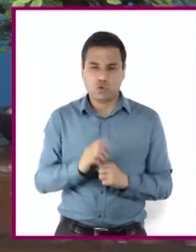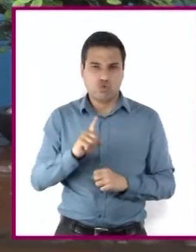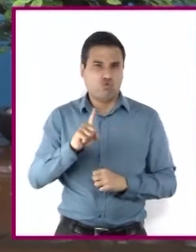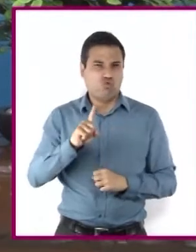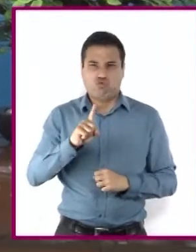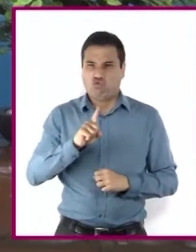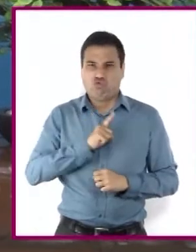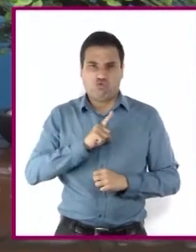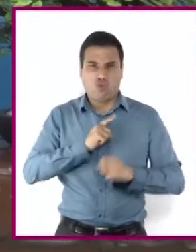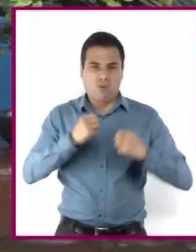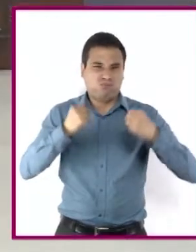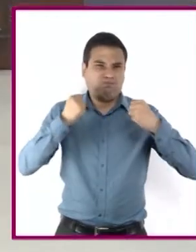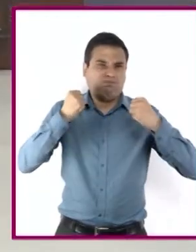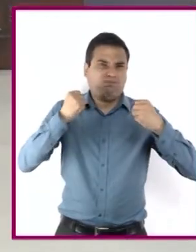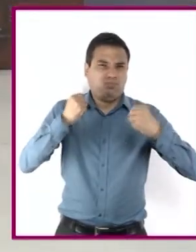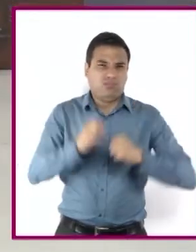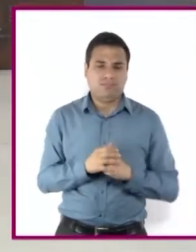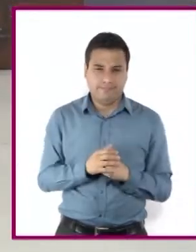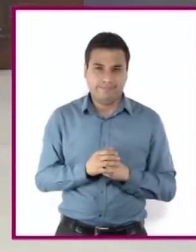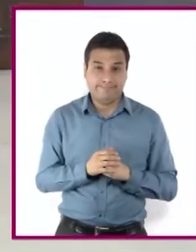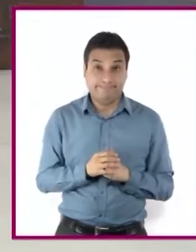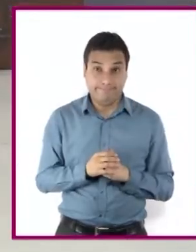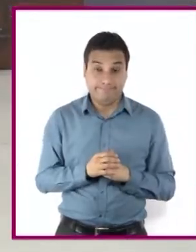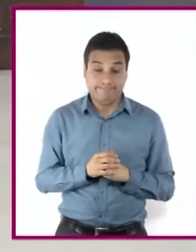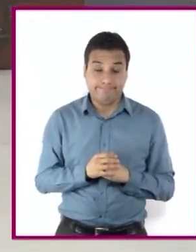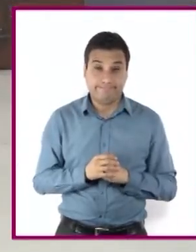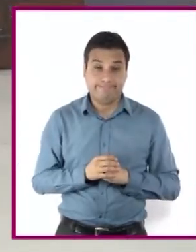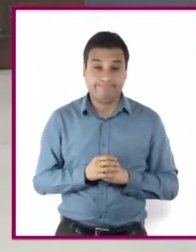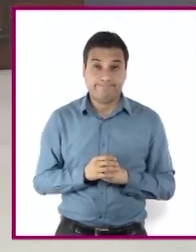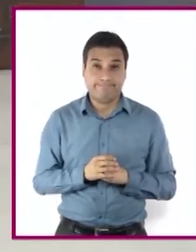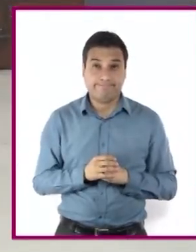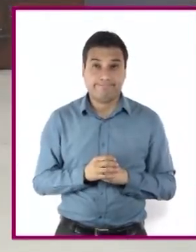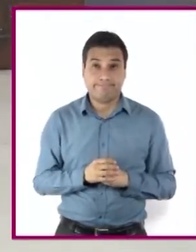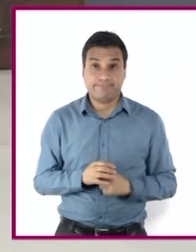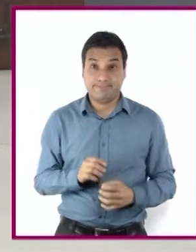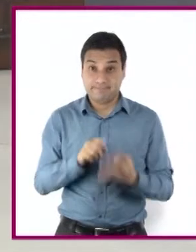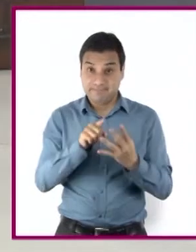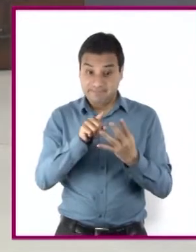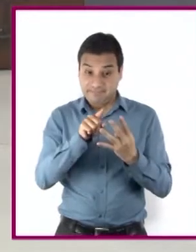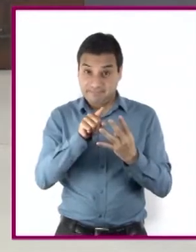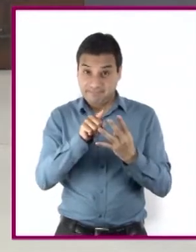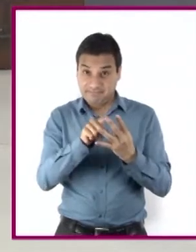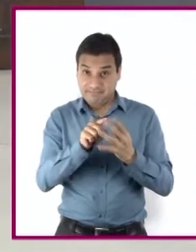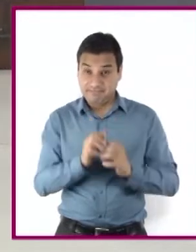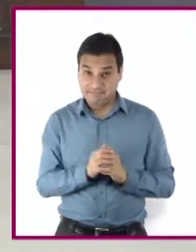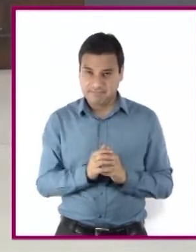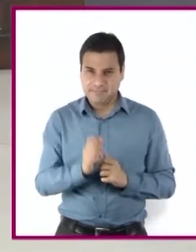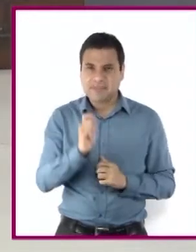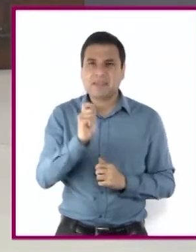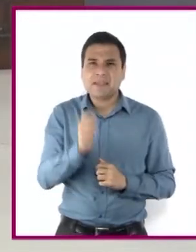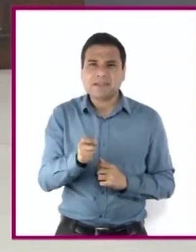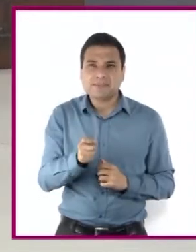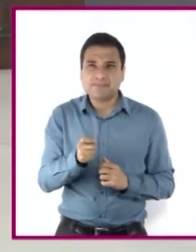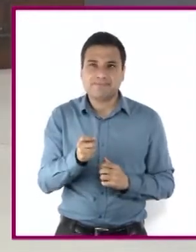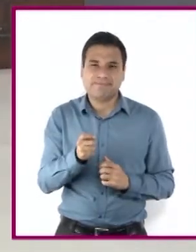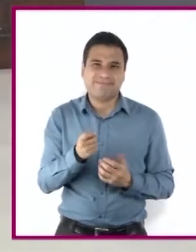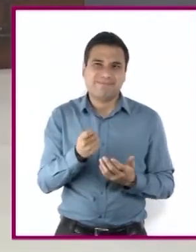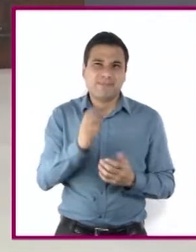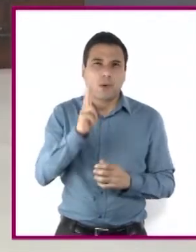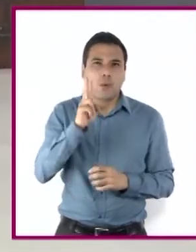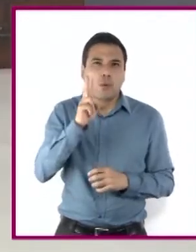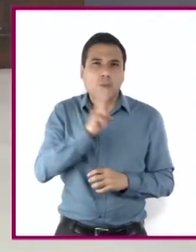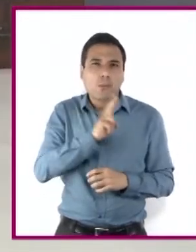mano. Y, según este nombre, no le sabían pintar sino como aire, y por eso no le